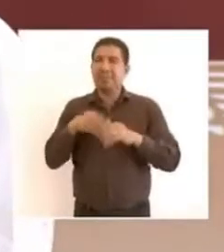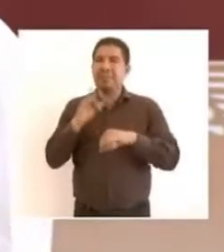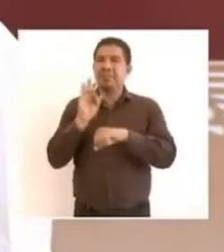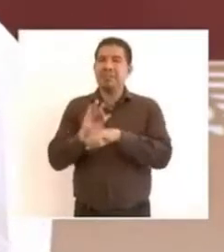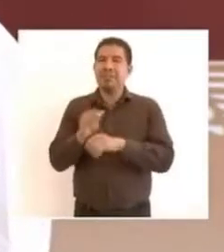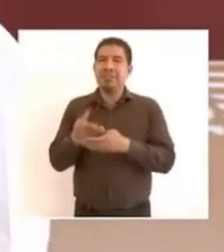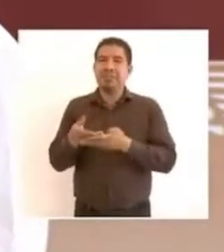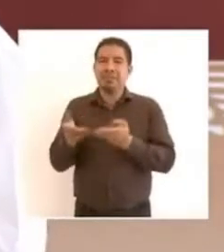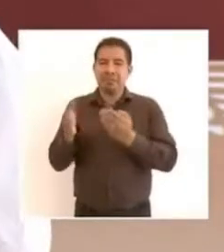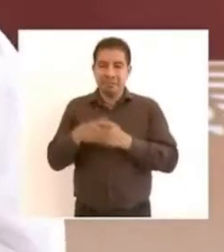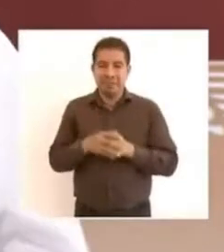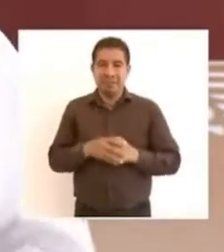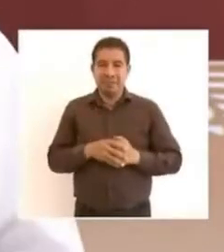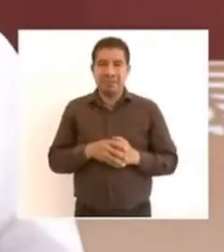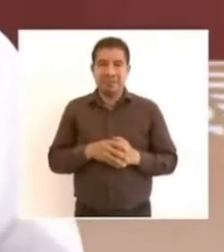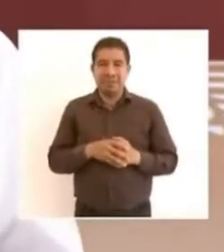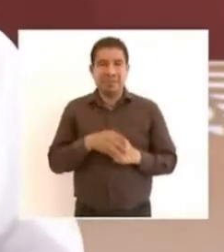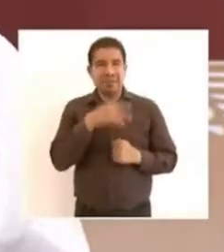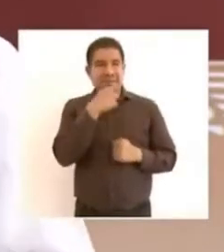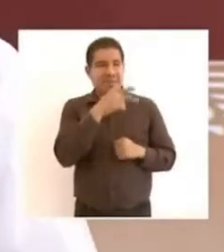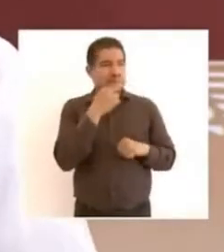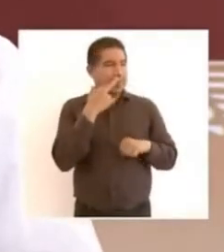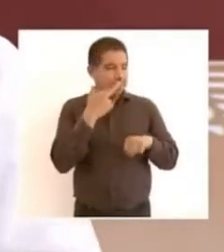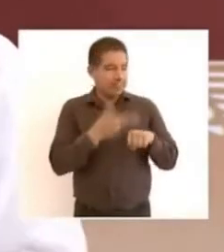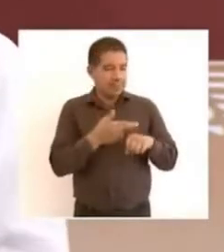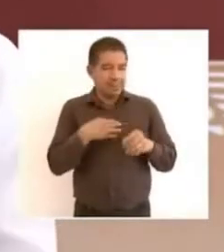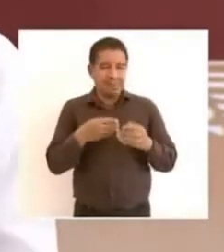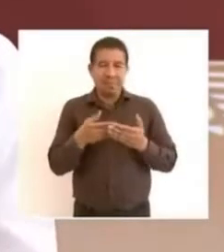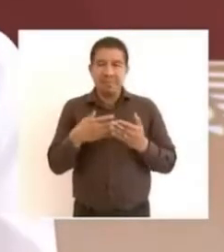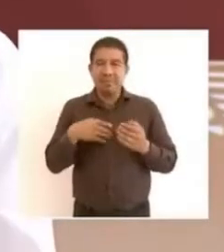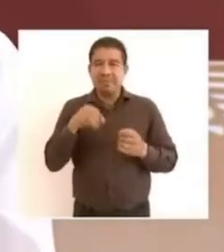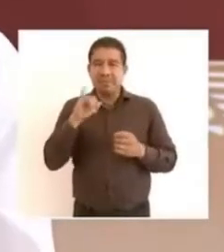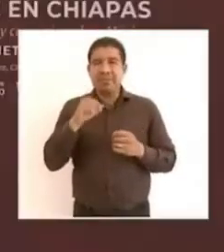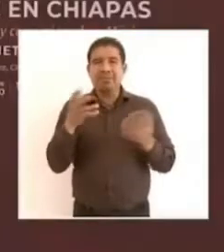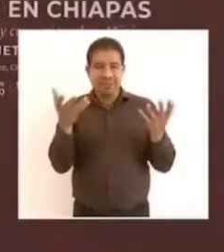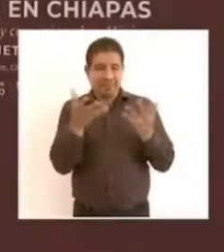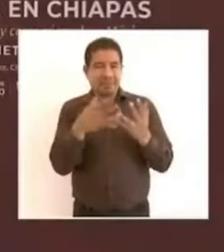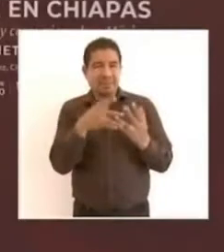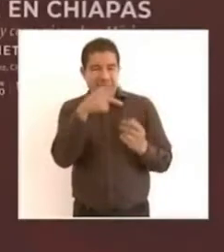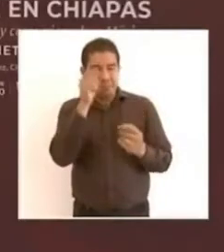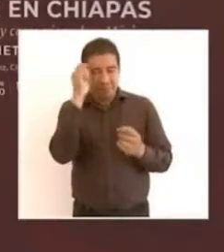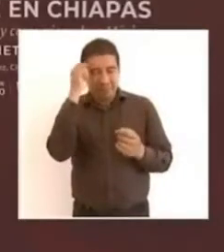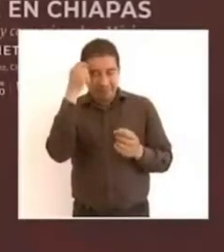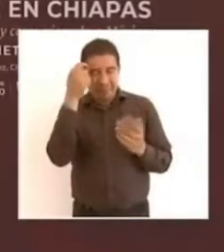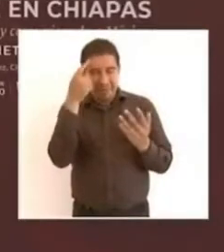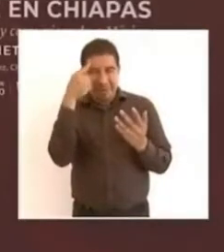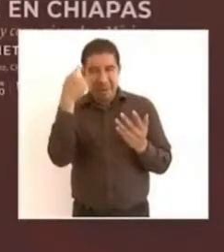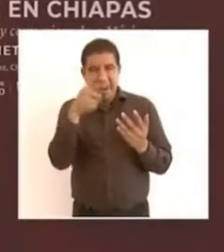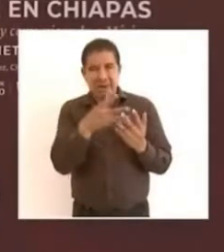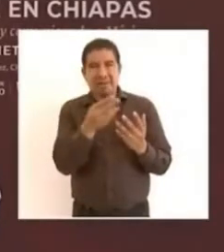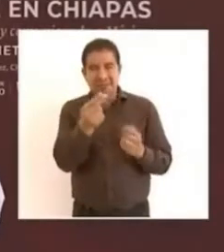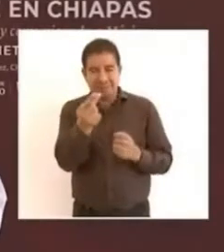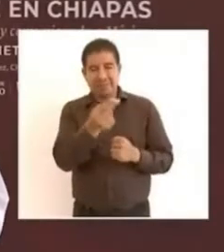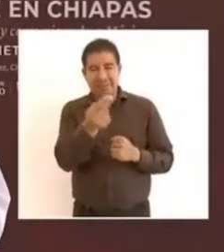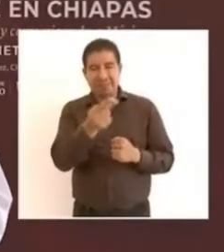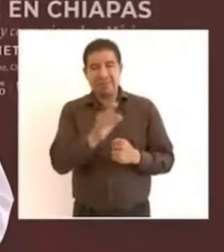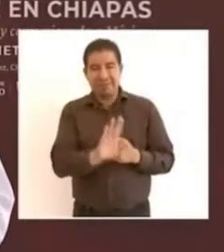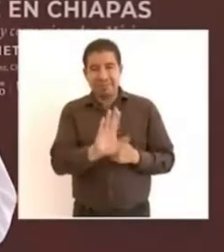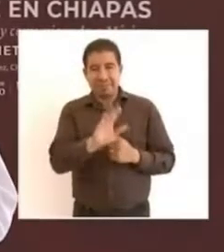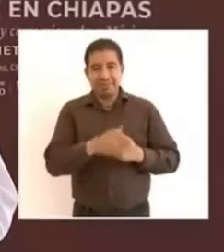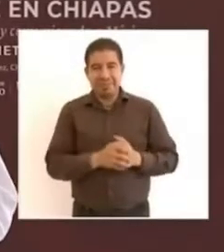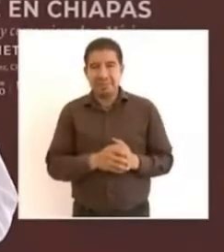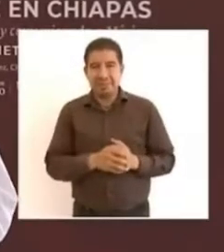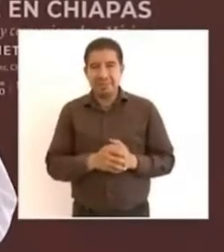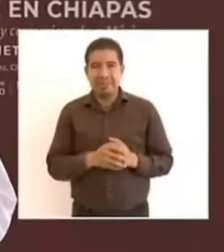Cualquiera hubiera pensado que el presidente le hubiera jalado las orejas al señor, al licenciado Bartlett, o por lo menos se hubiera inconformado por la expresión, pero